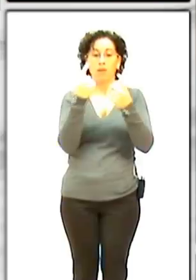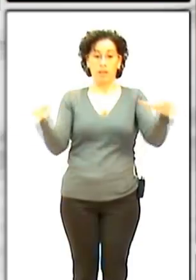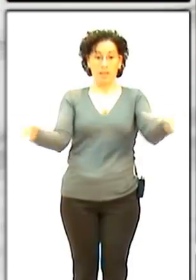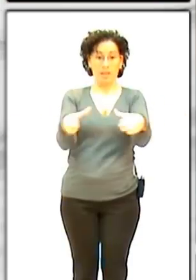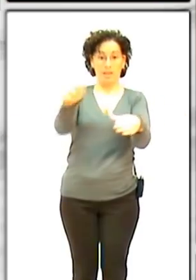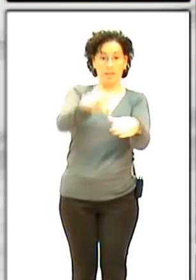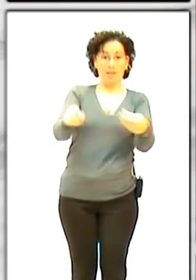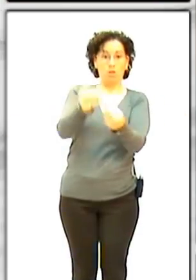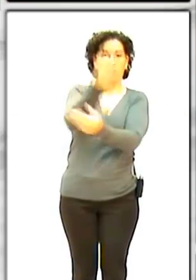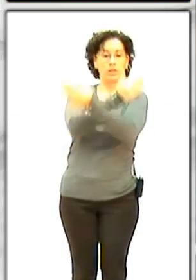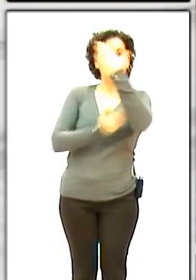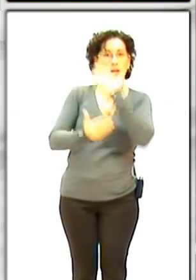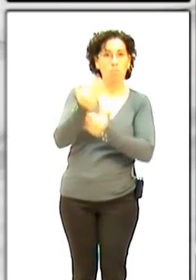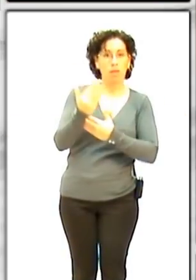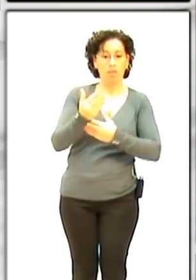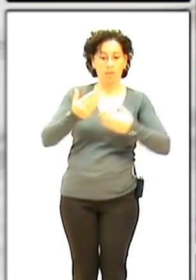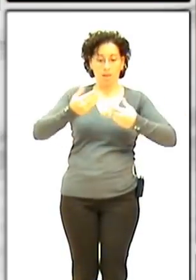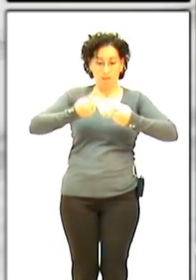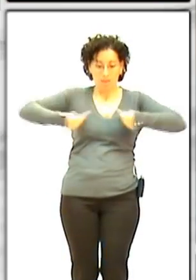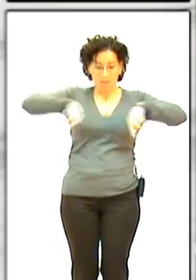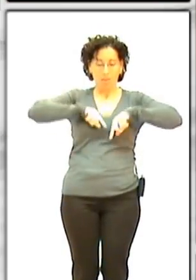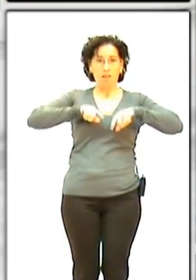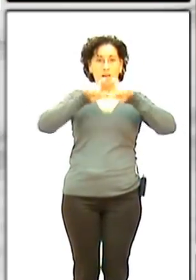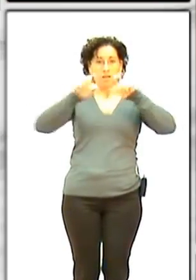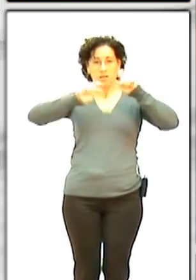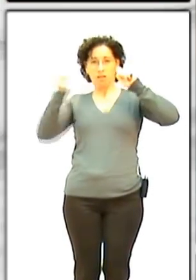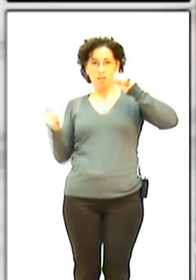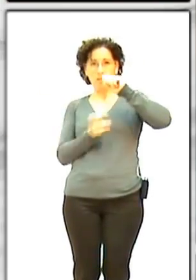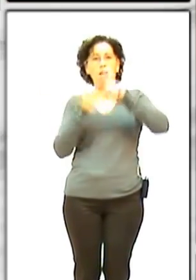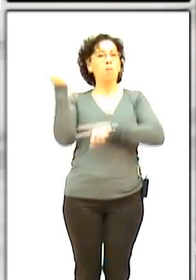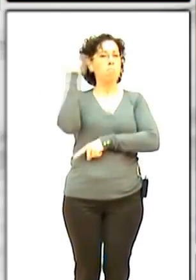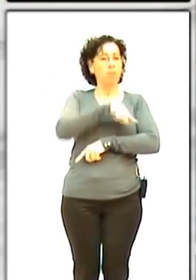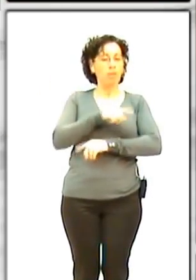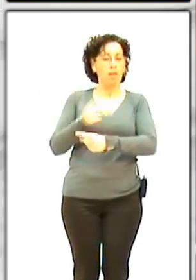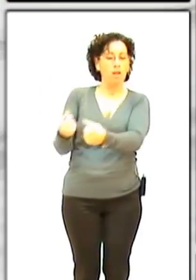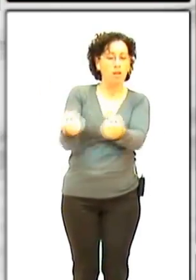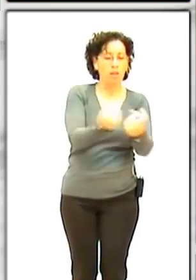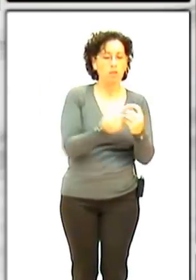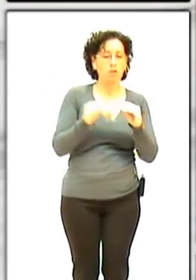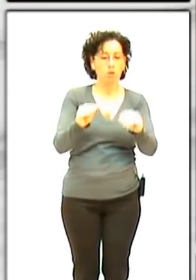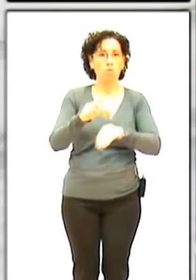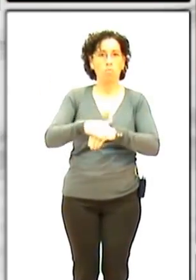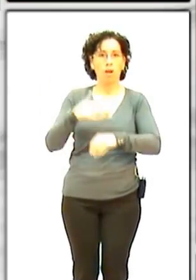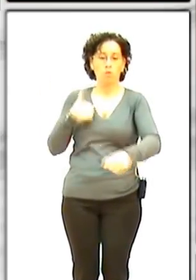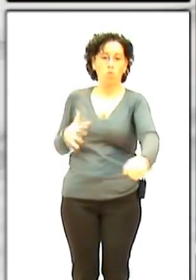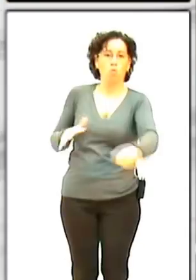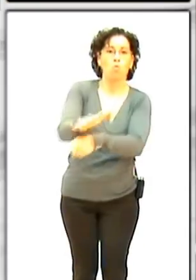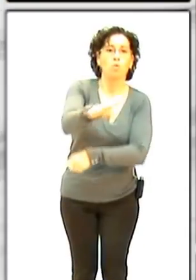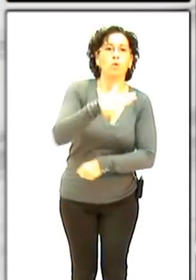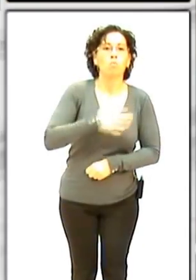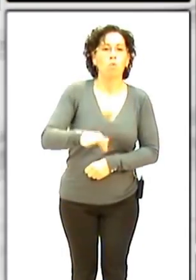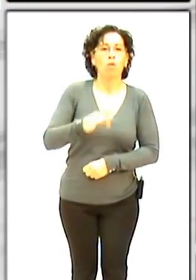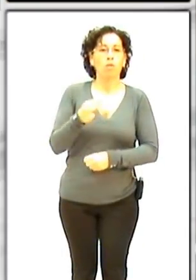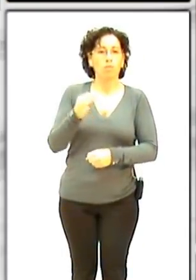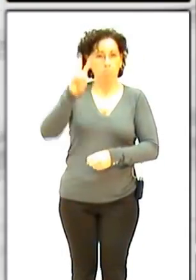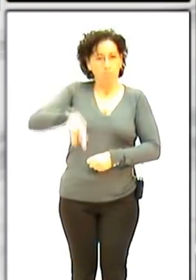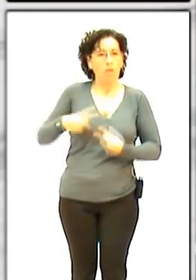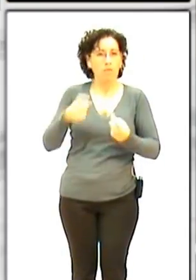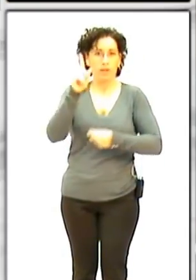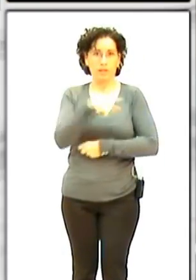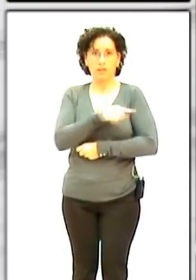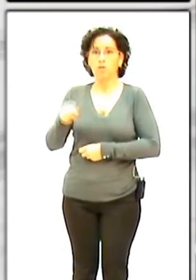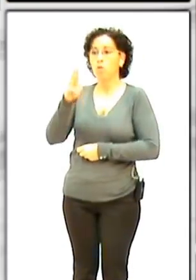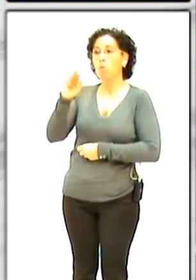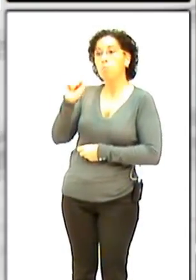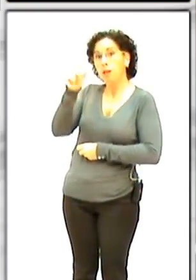discapacidad, saber realmente sus necesidades para poder tecnológicamente cubrirlas? Pilar. Sí, en nuestro caso